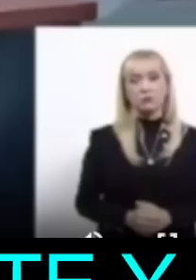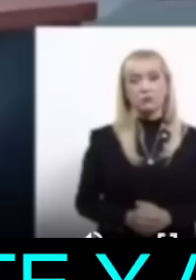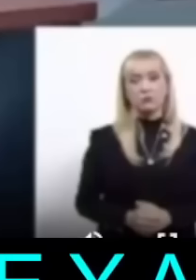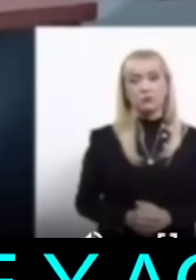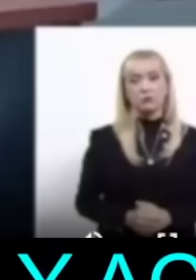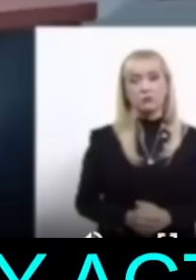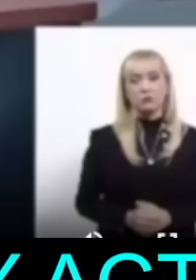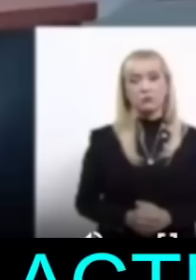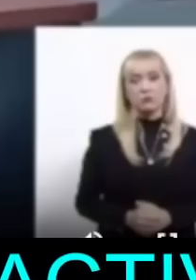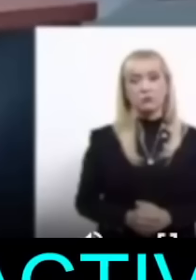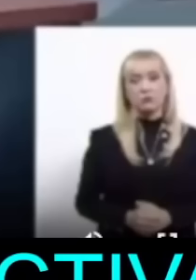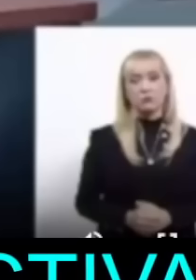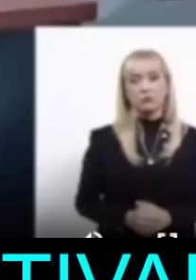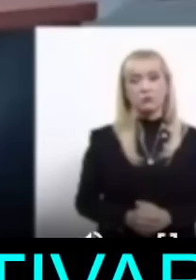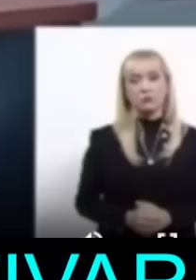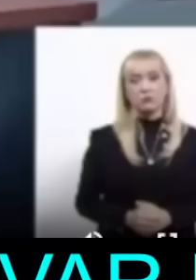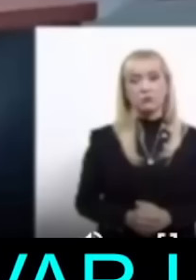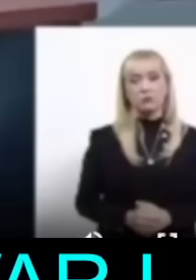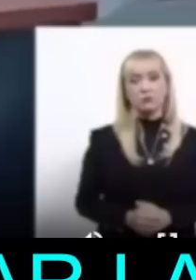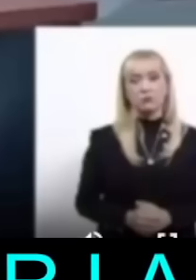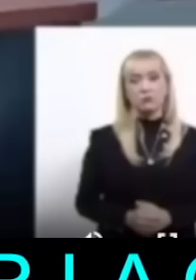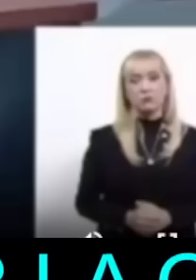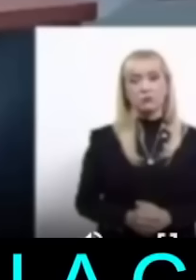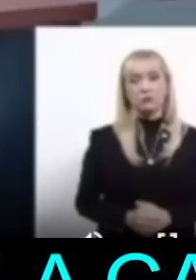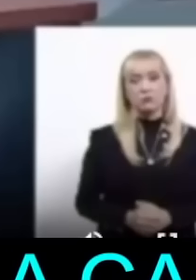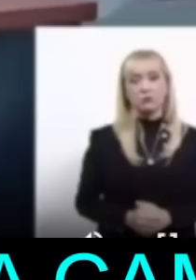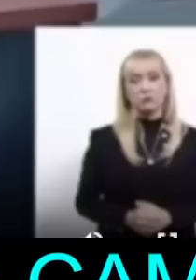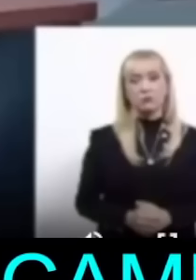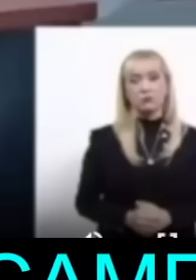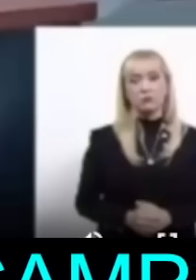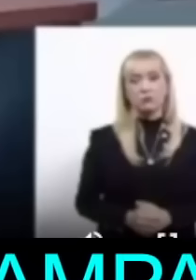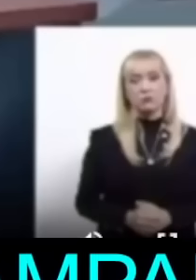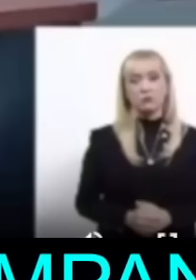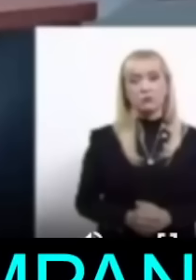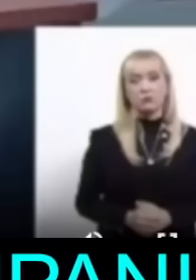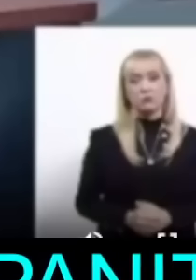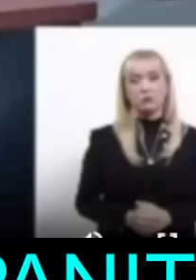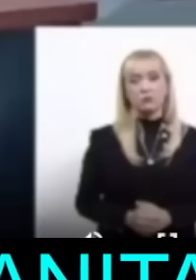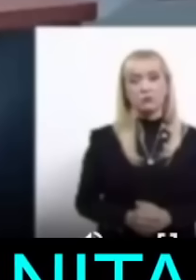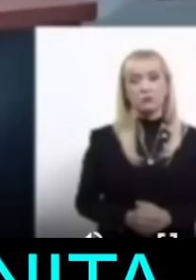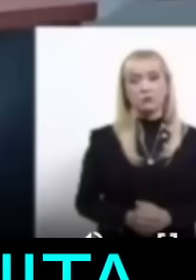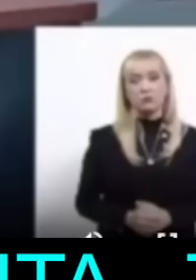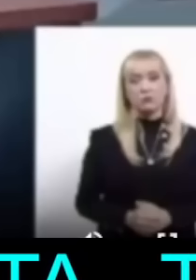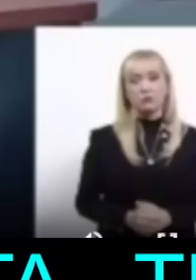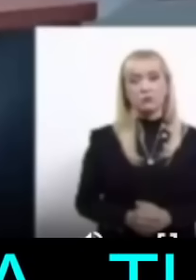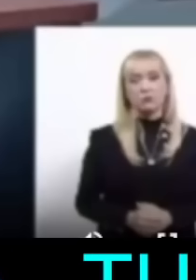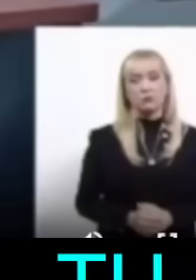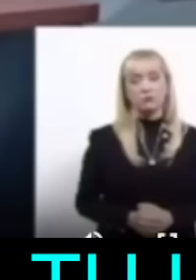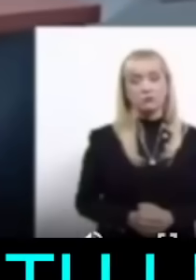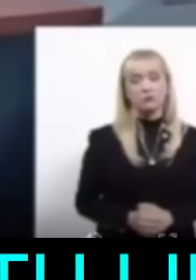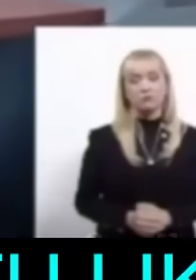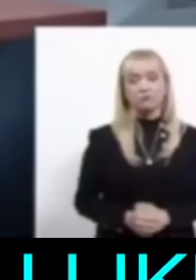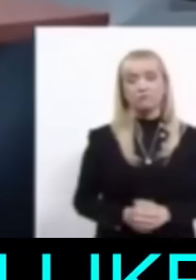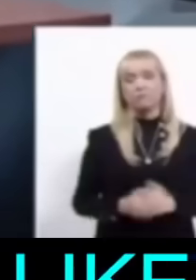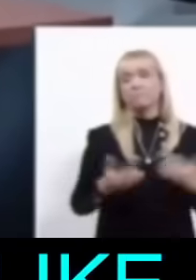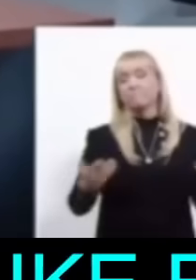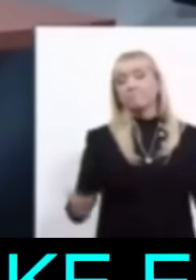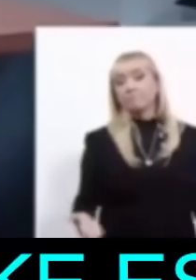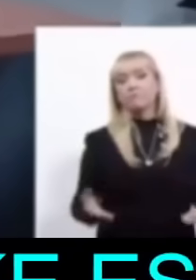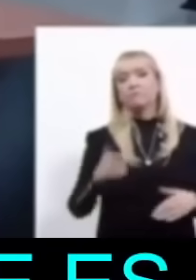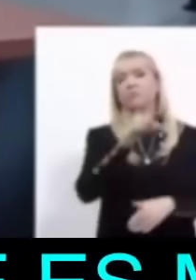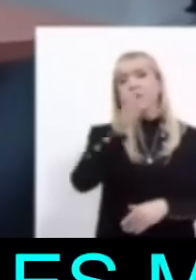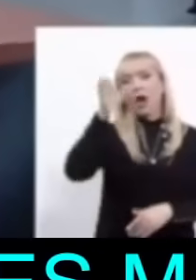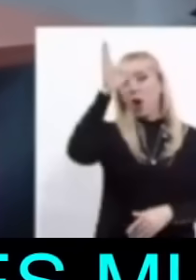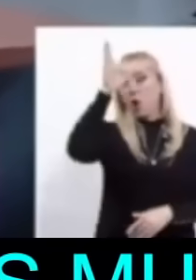puertas y qué va a hacer qué va a hacer mandar una nueva lista pero ahorita explicamos que sigue después de eso por